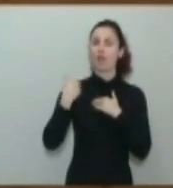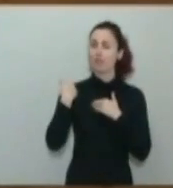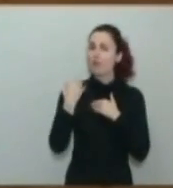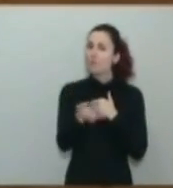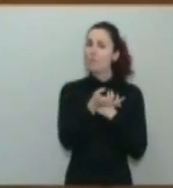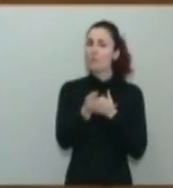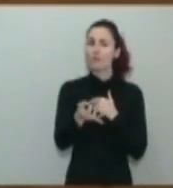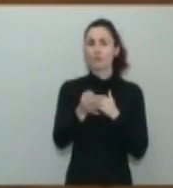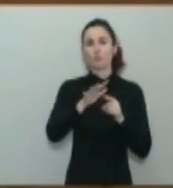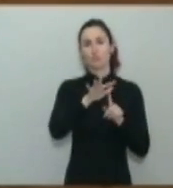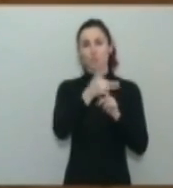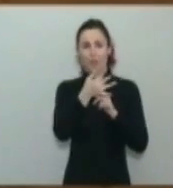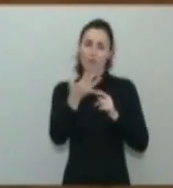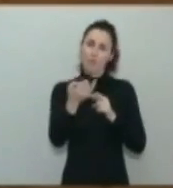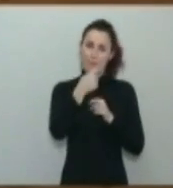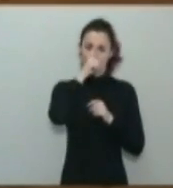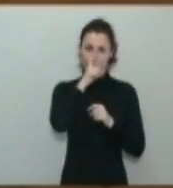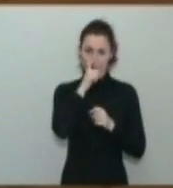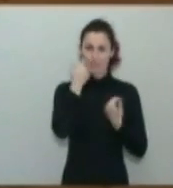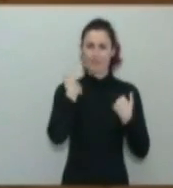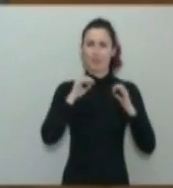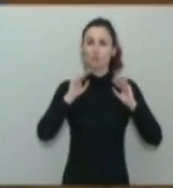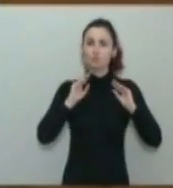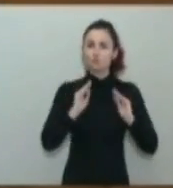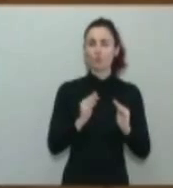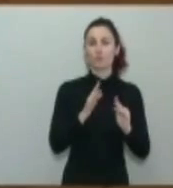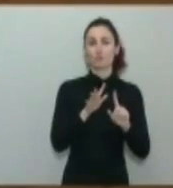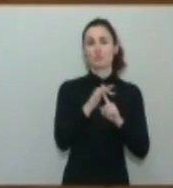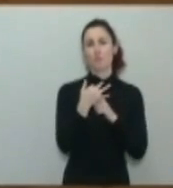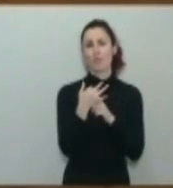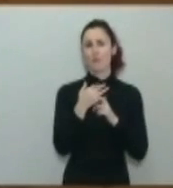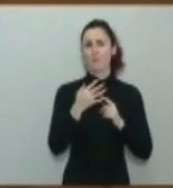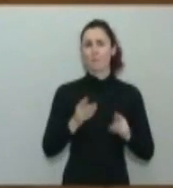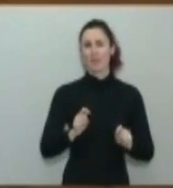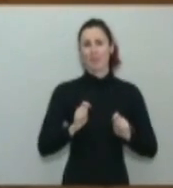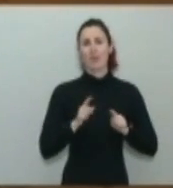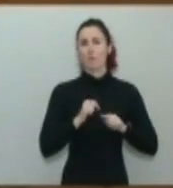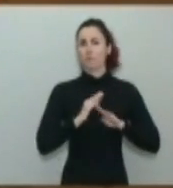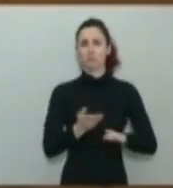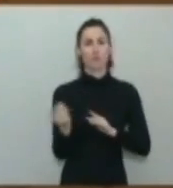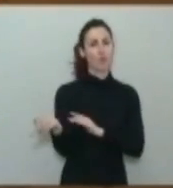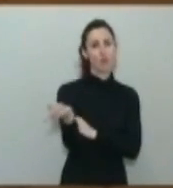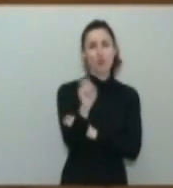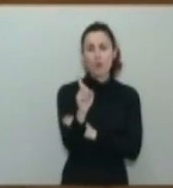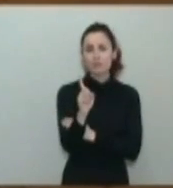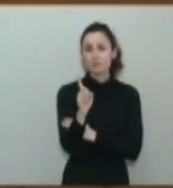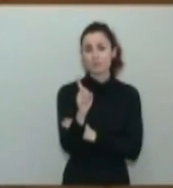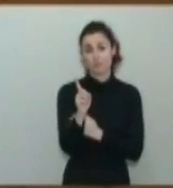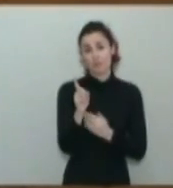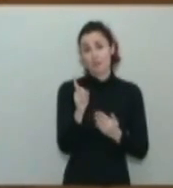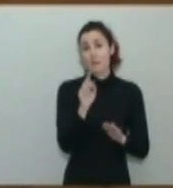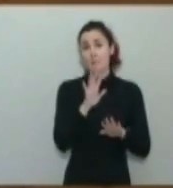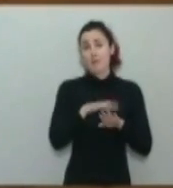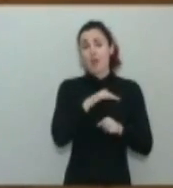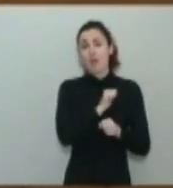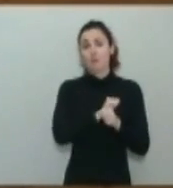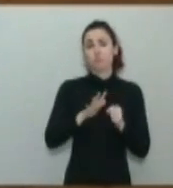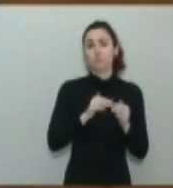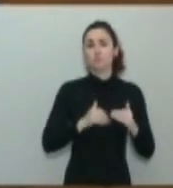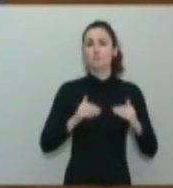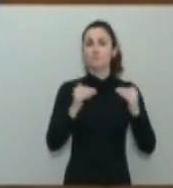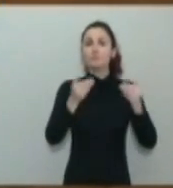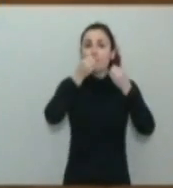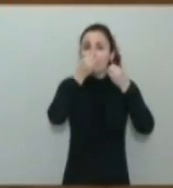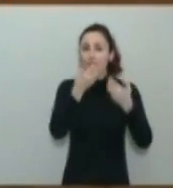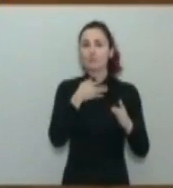previa que también tenemos que recordar ya de por sí resultaba manifiestamente insuficiente para garantizar la igualdad